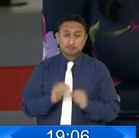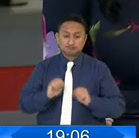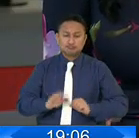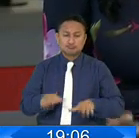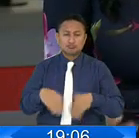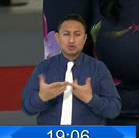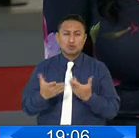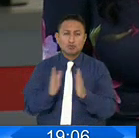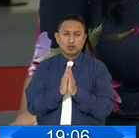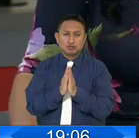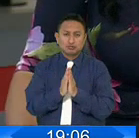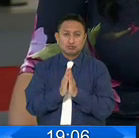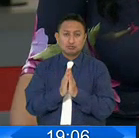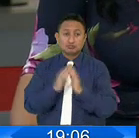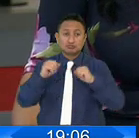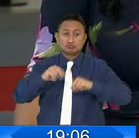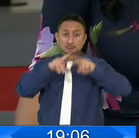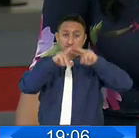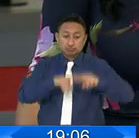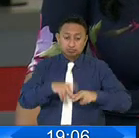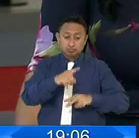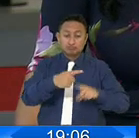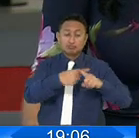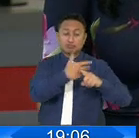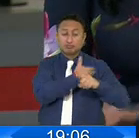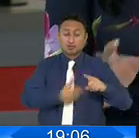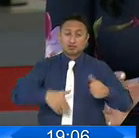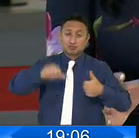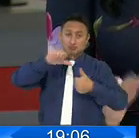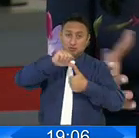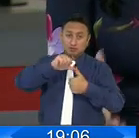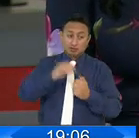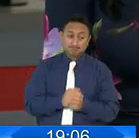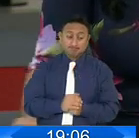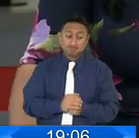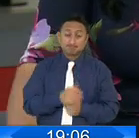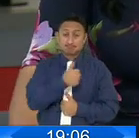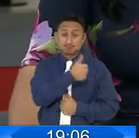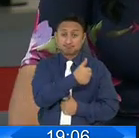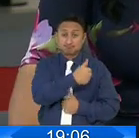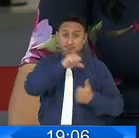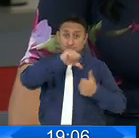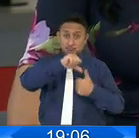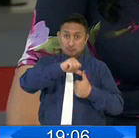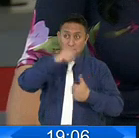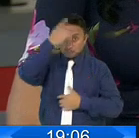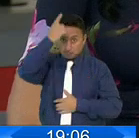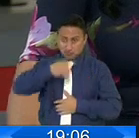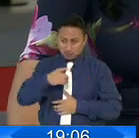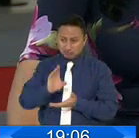de negar el recurso de casación al expresidente Yamil Maguad, el propio exmandatario rechazó